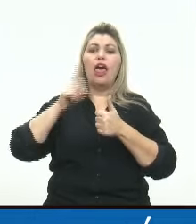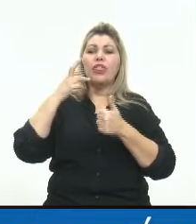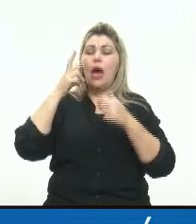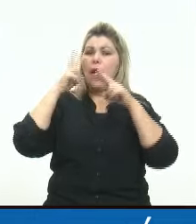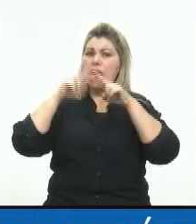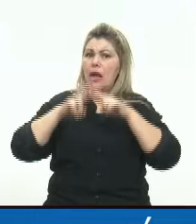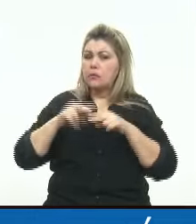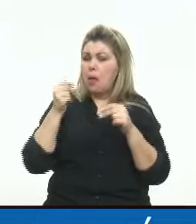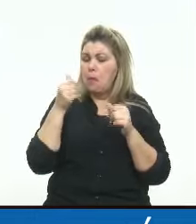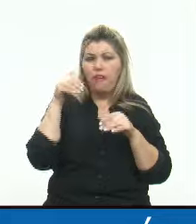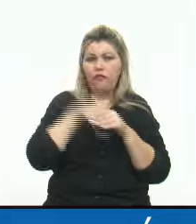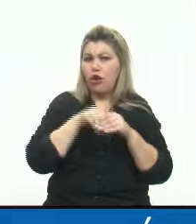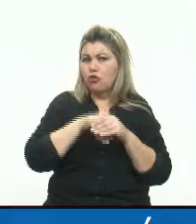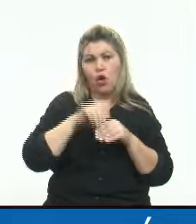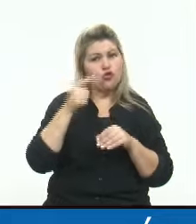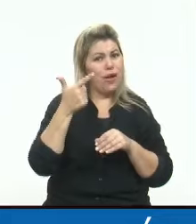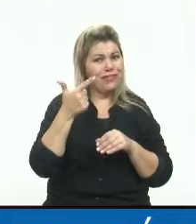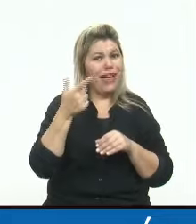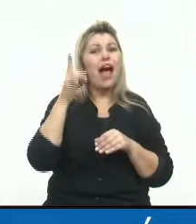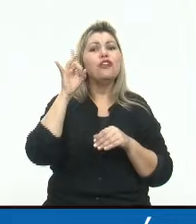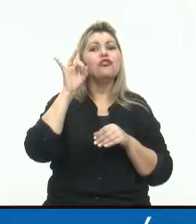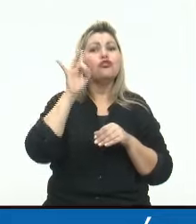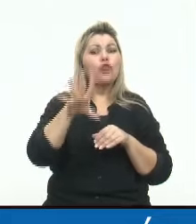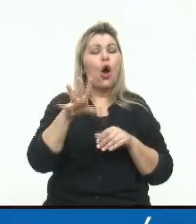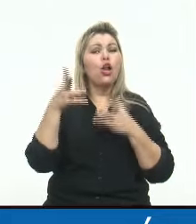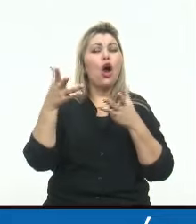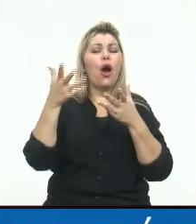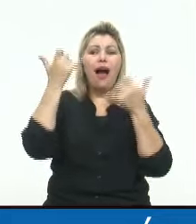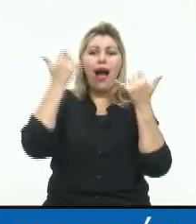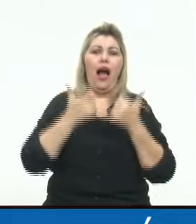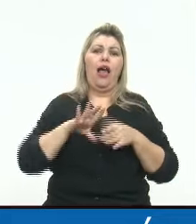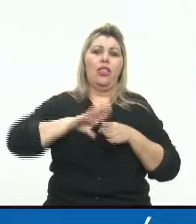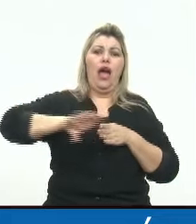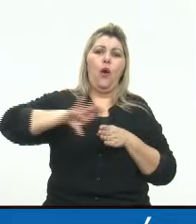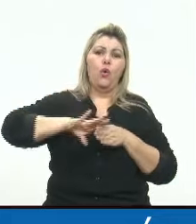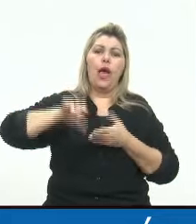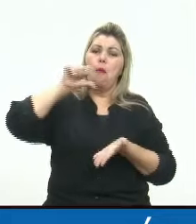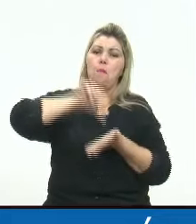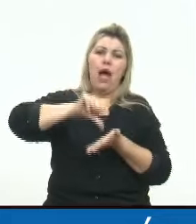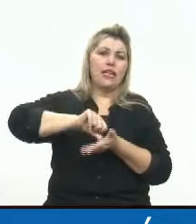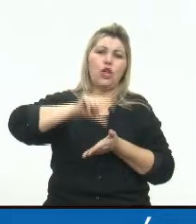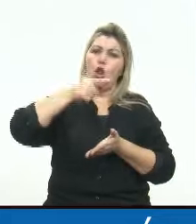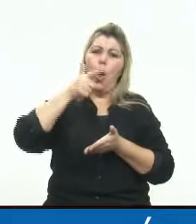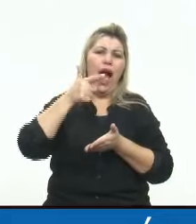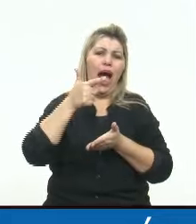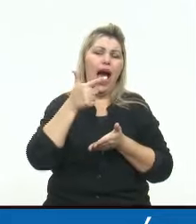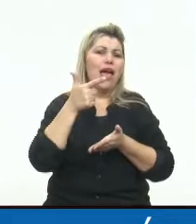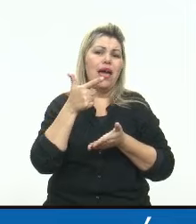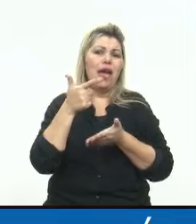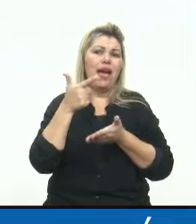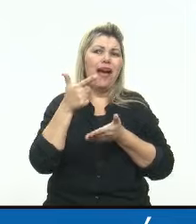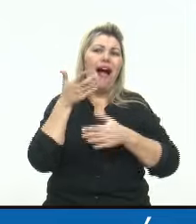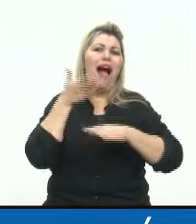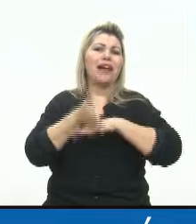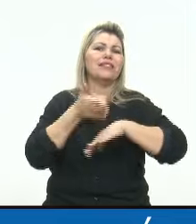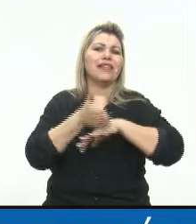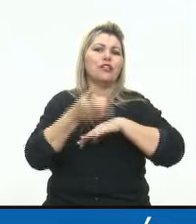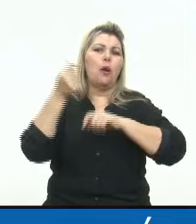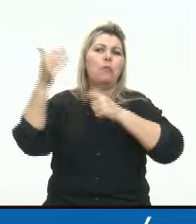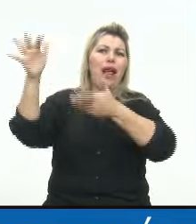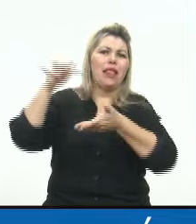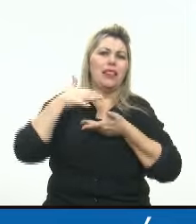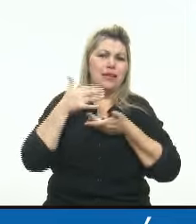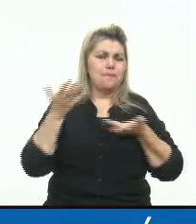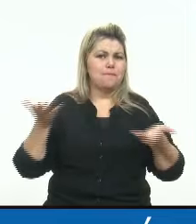no están y lo único que se recibieron fueron deudas. Y el país no tiene acceso al financiamiento. Con lo cual,